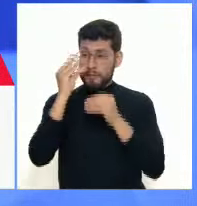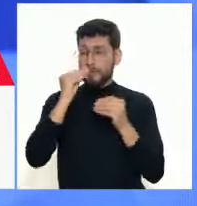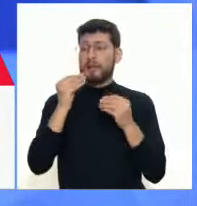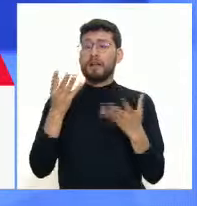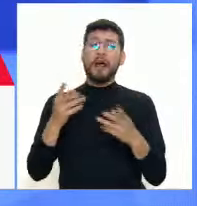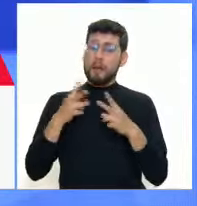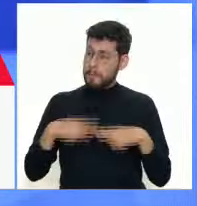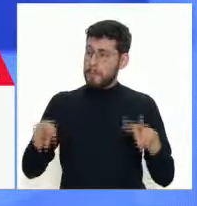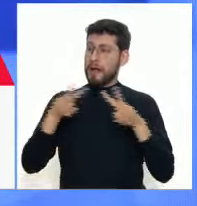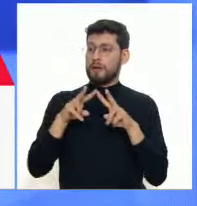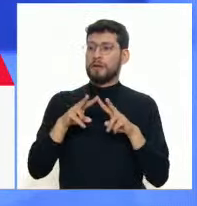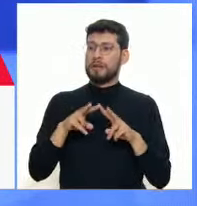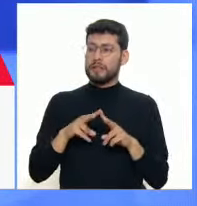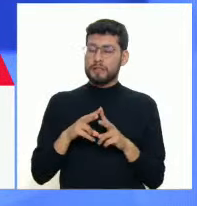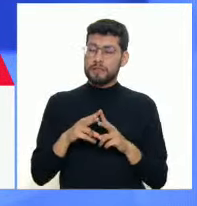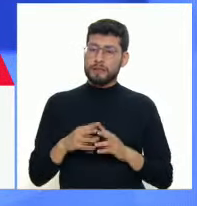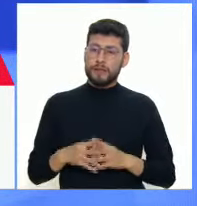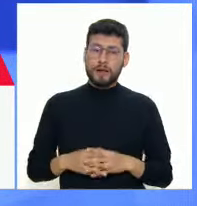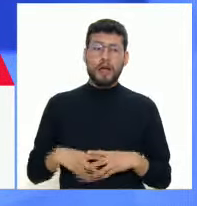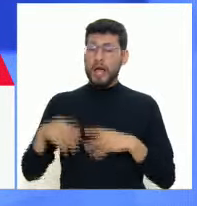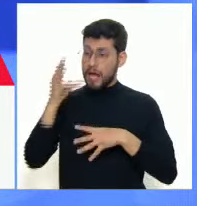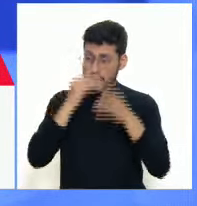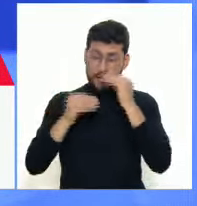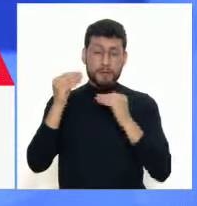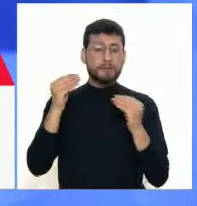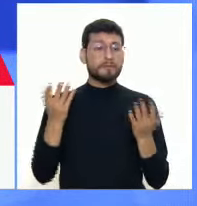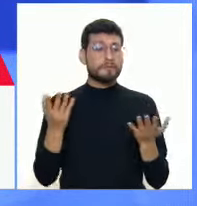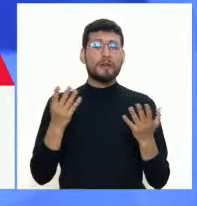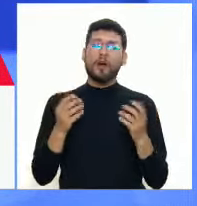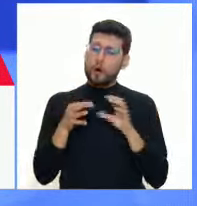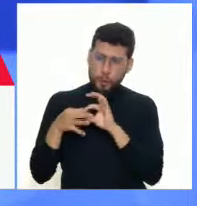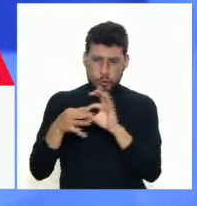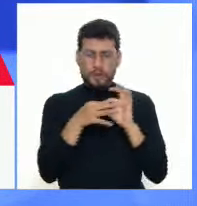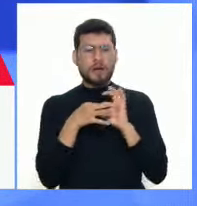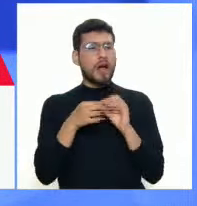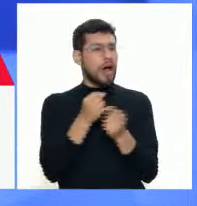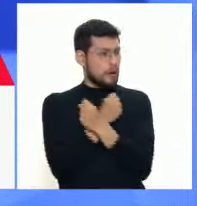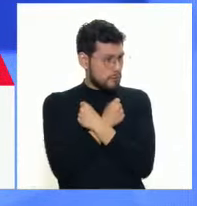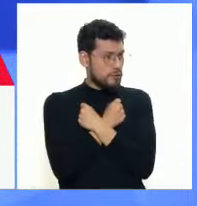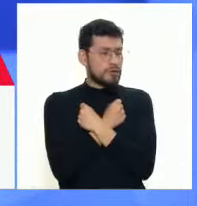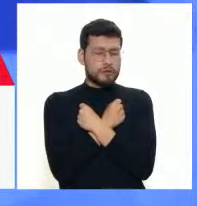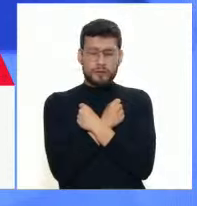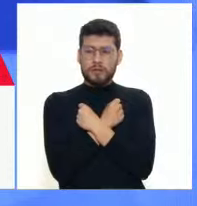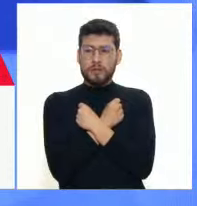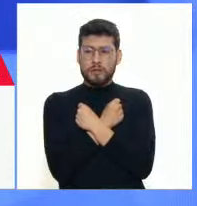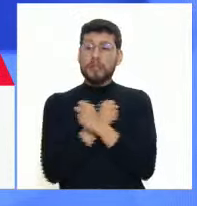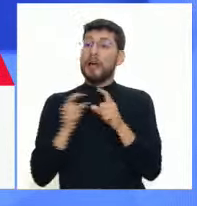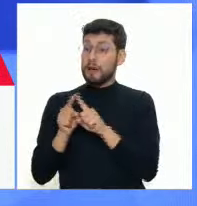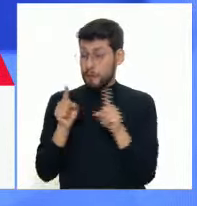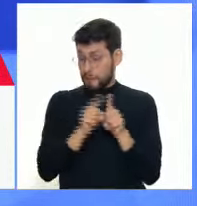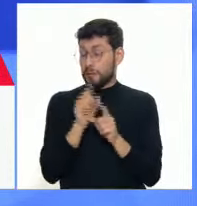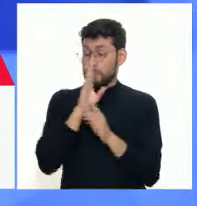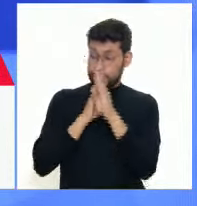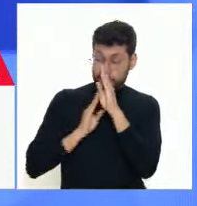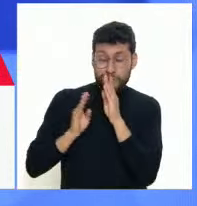aprendizaje de valores, el aprendizaje de unidad, de amor y también de